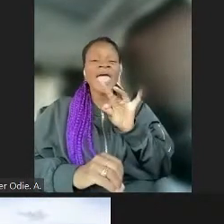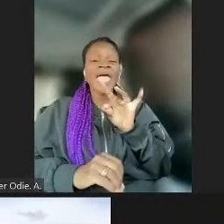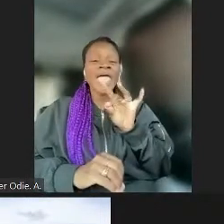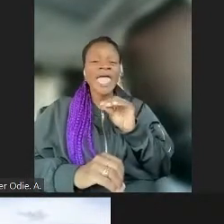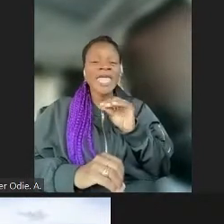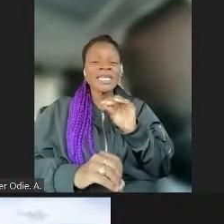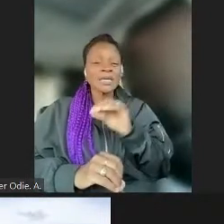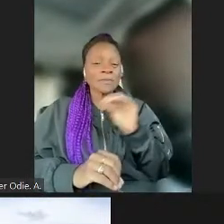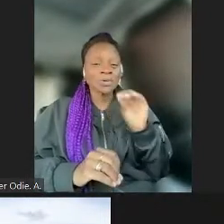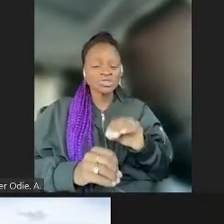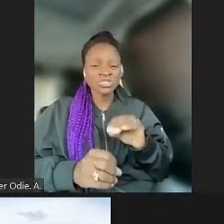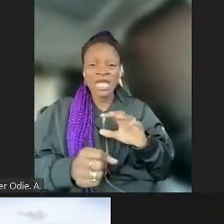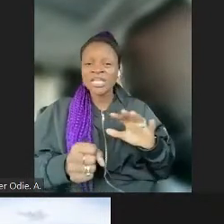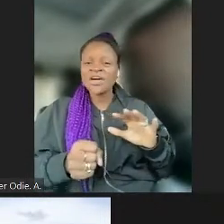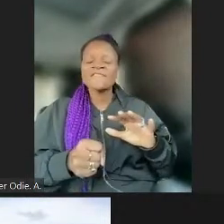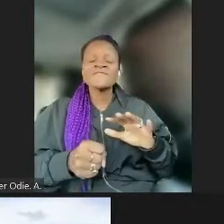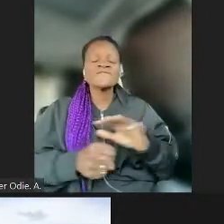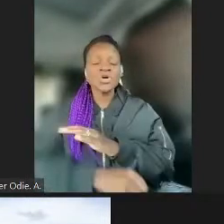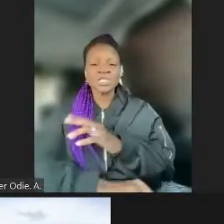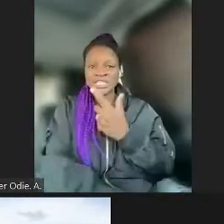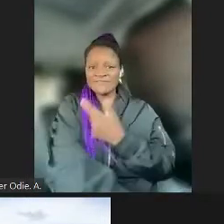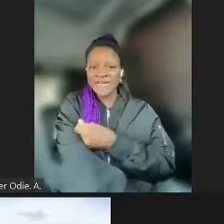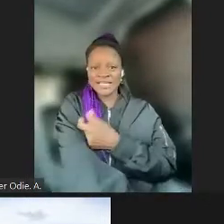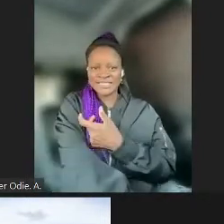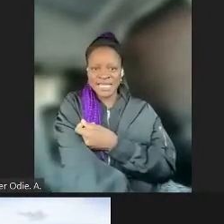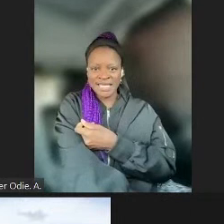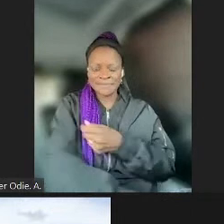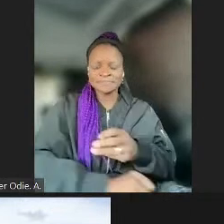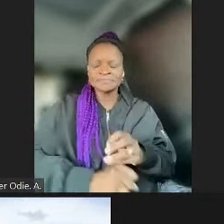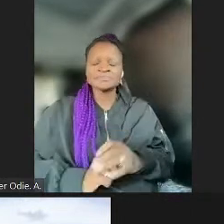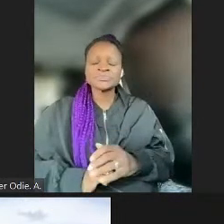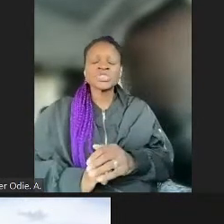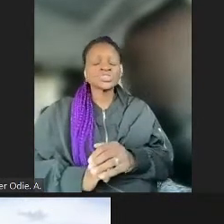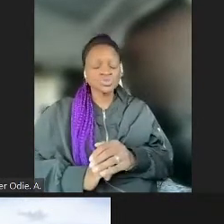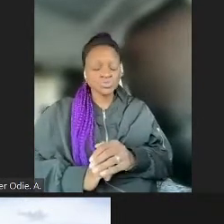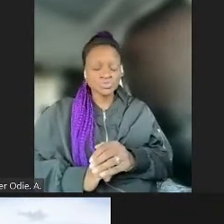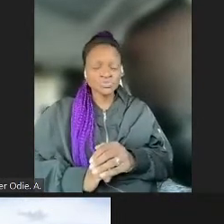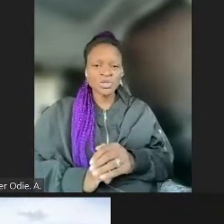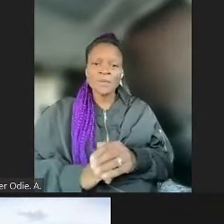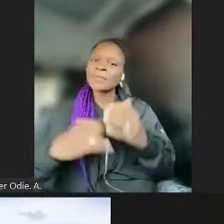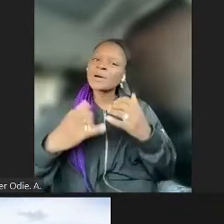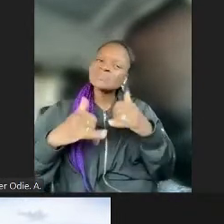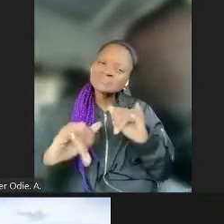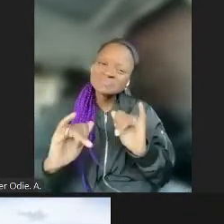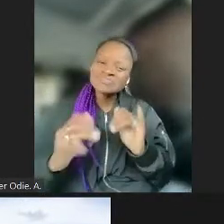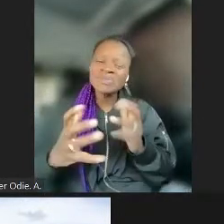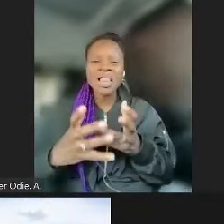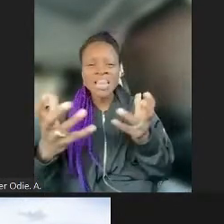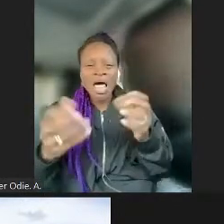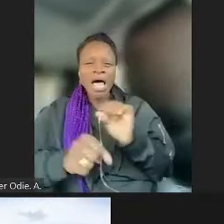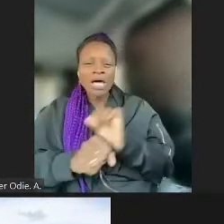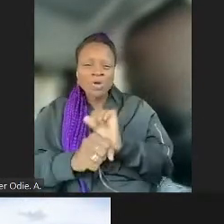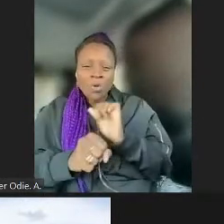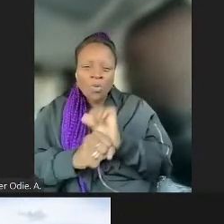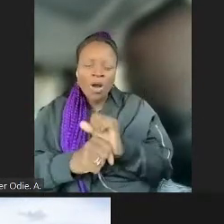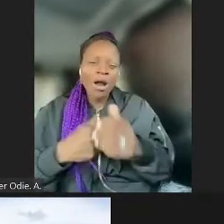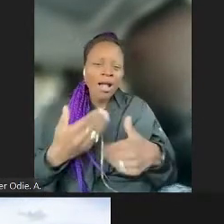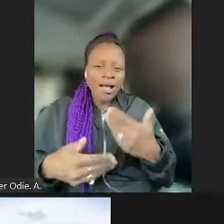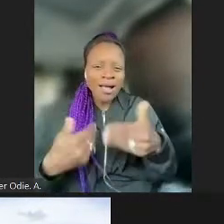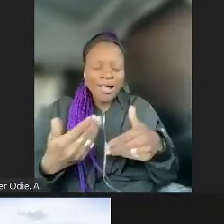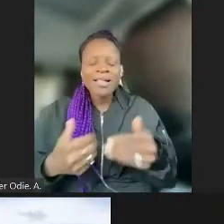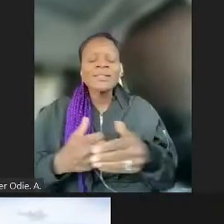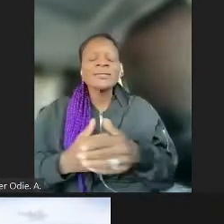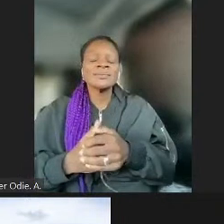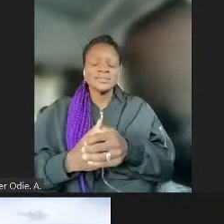70% de la personal ya están vacunados en todo eso. Entonces, hemos hecho gran progreso pero todavía nos falta hacer mucho trabajo